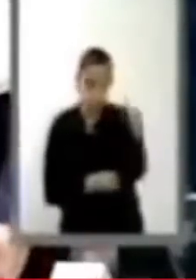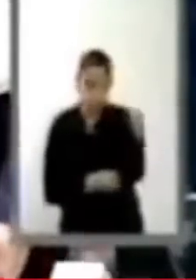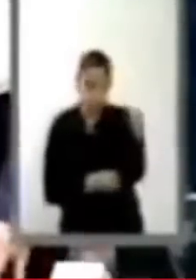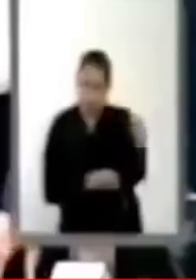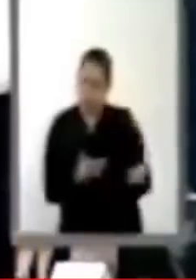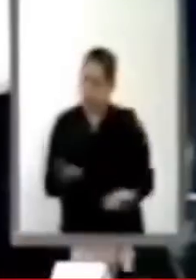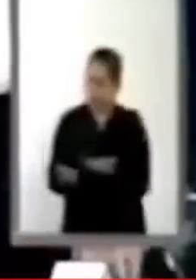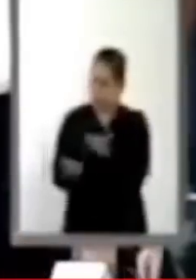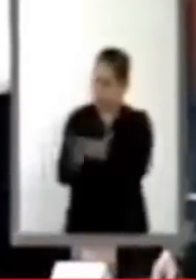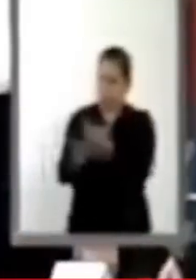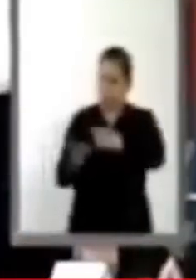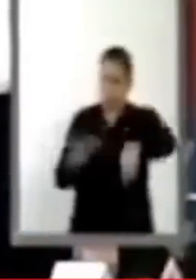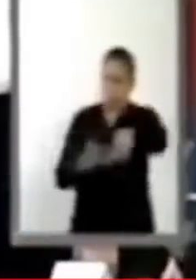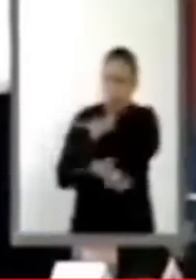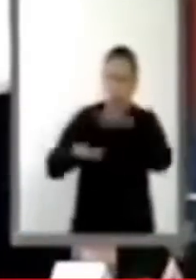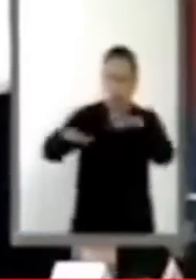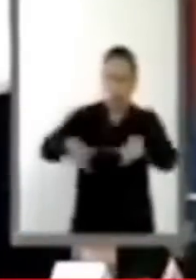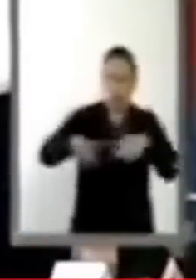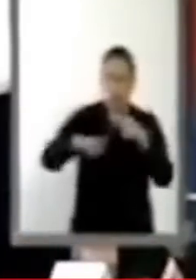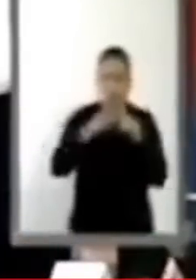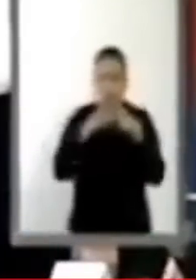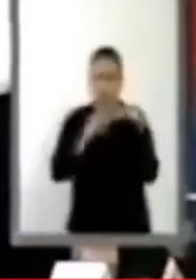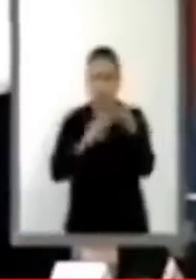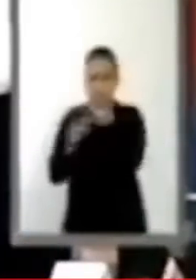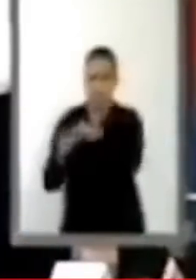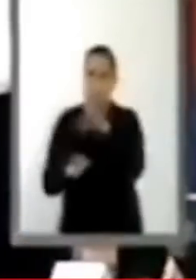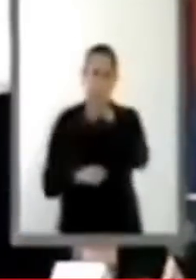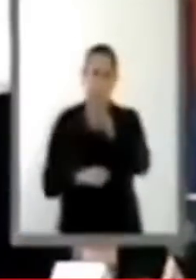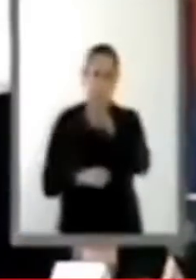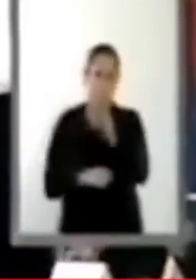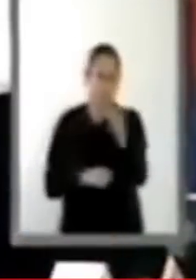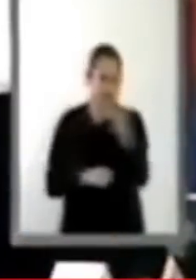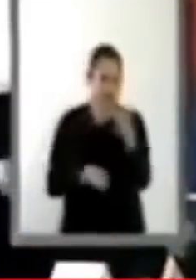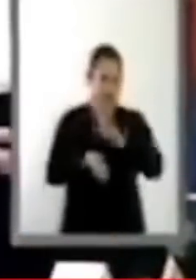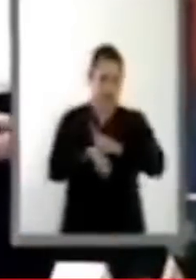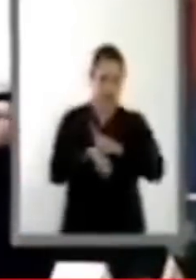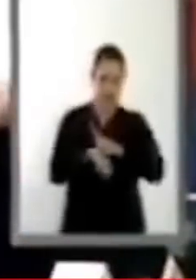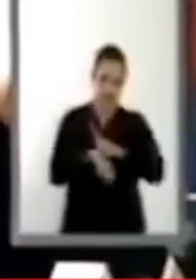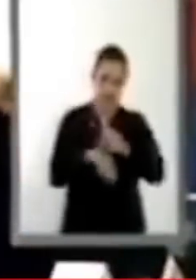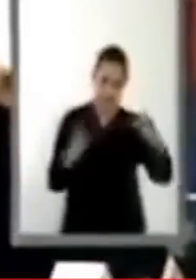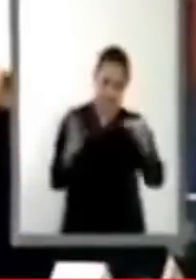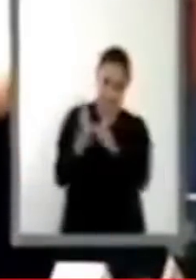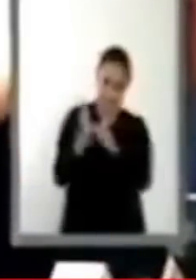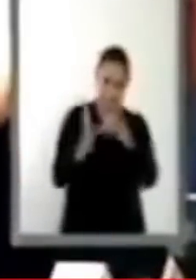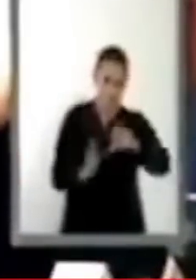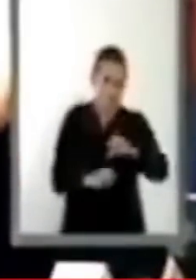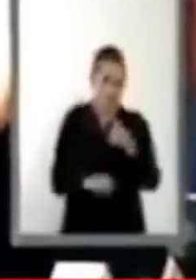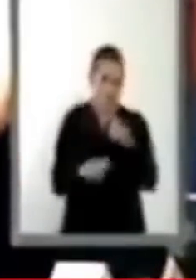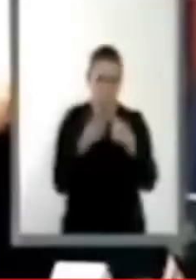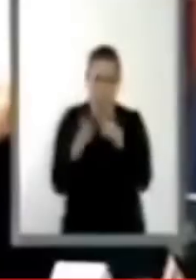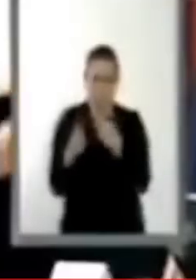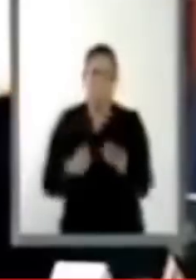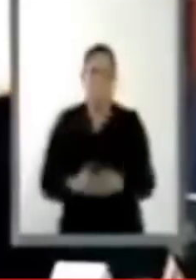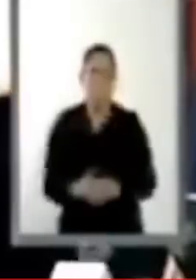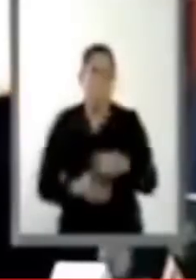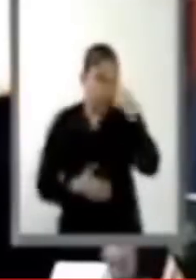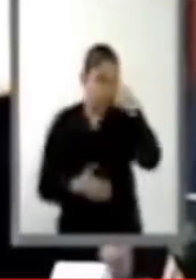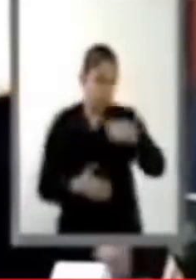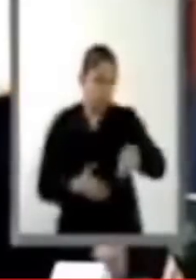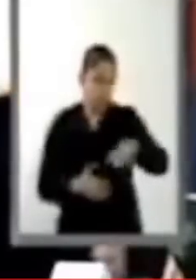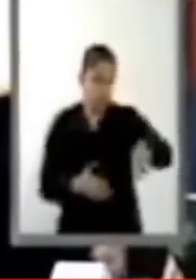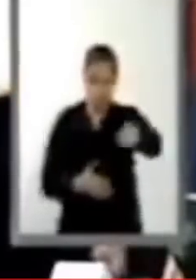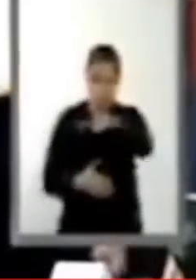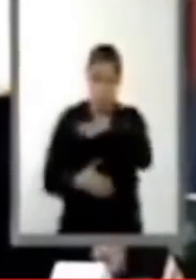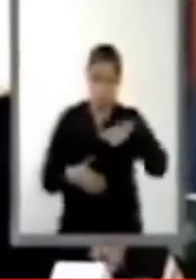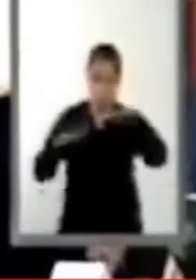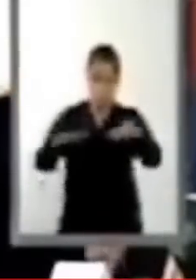Pleno, la incorporación para la discusión de esta sesión, para que la Asamblea tenga más elementos para